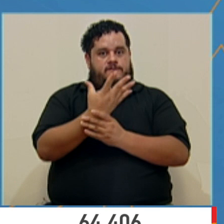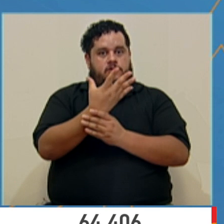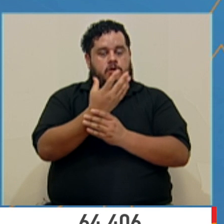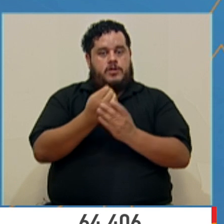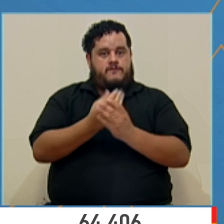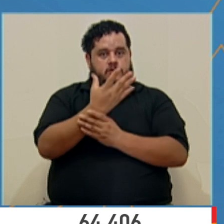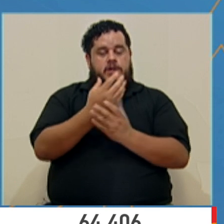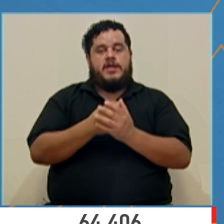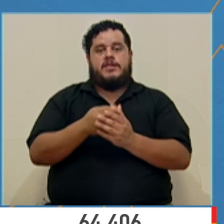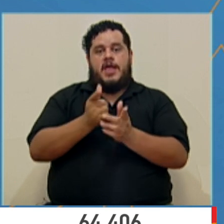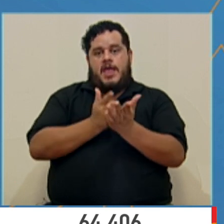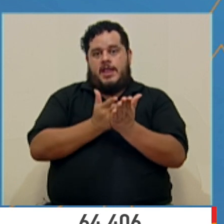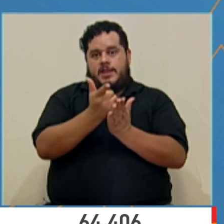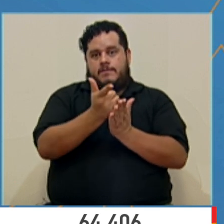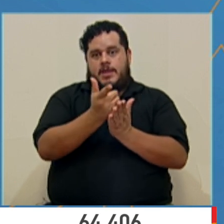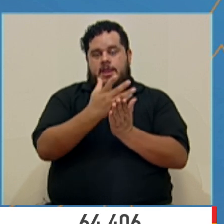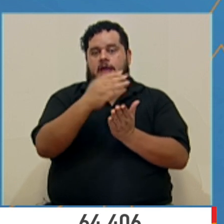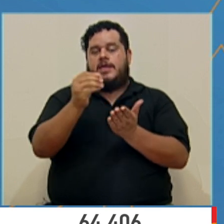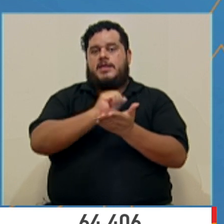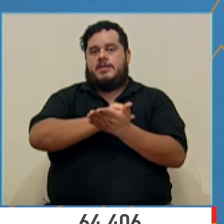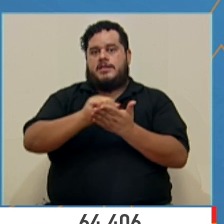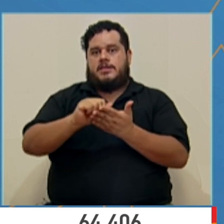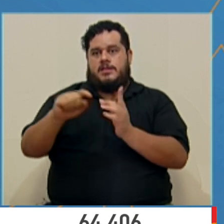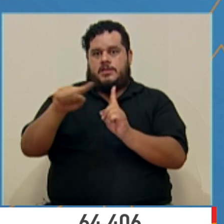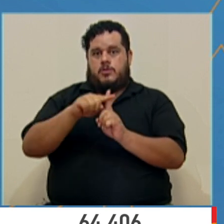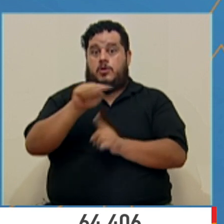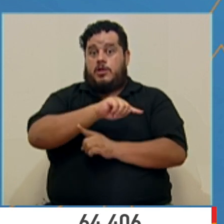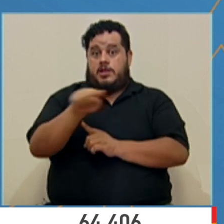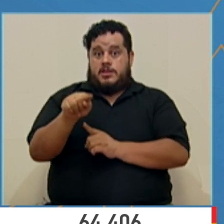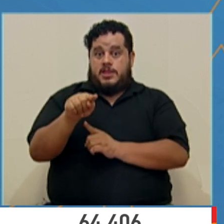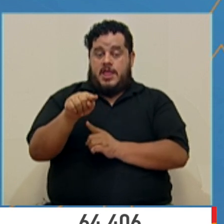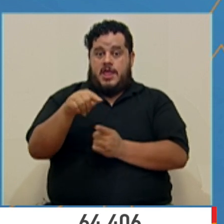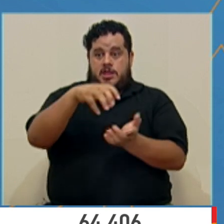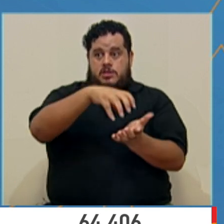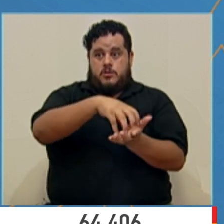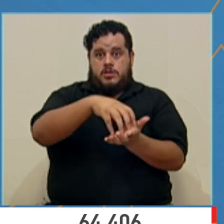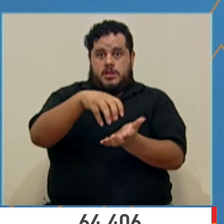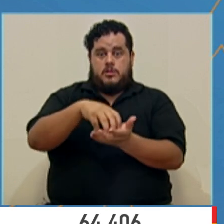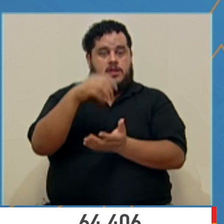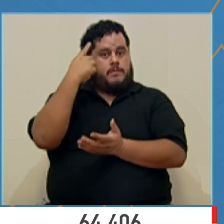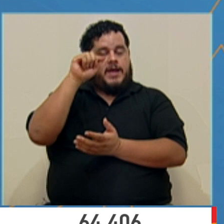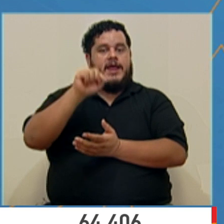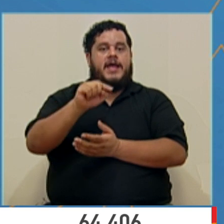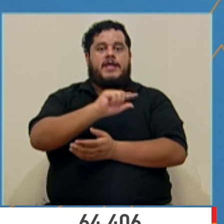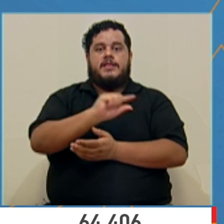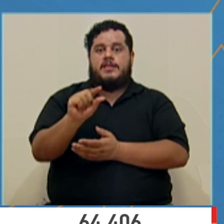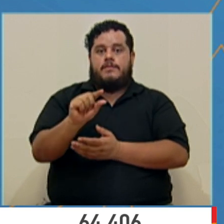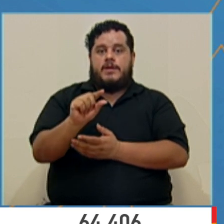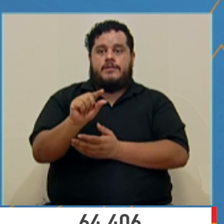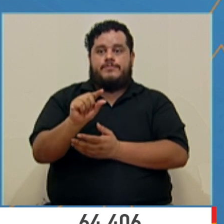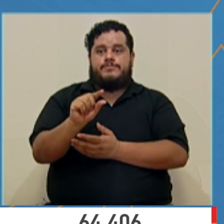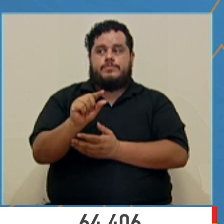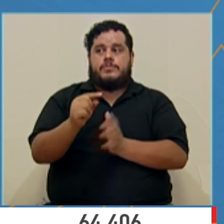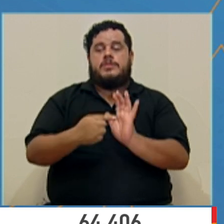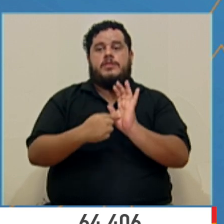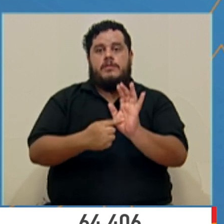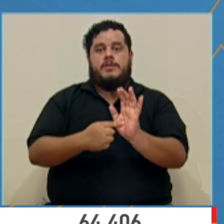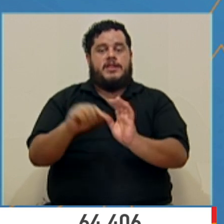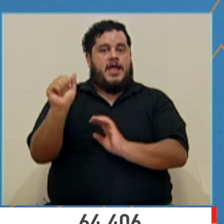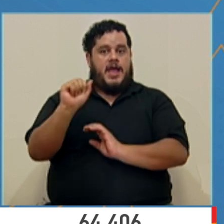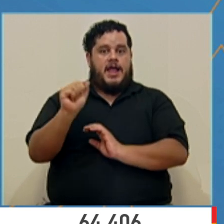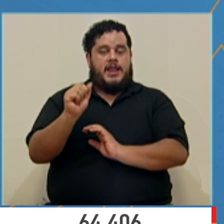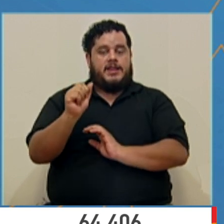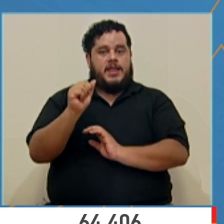Liberia y Santa Cruz. De estos cantones, para esta semana, presentan alerta